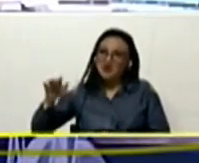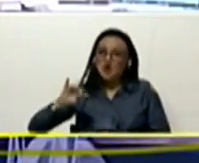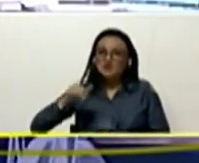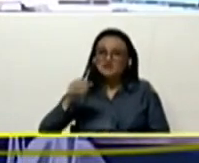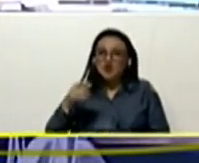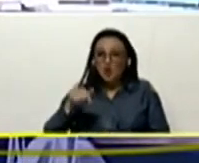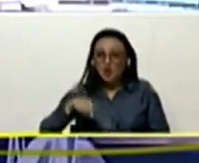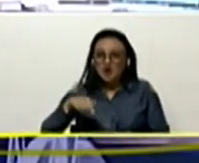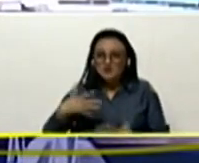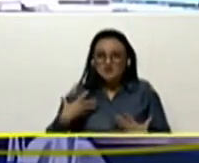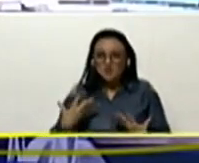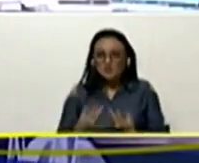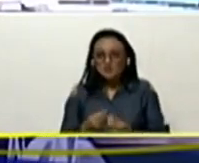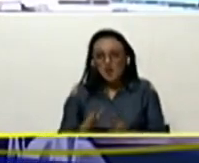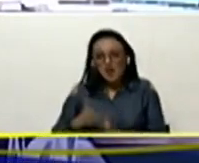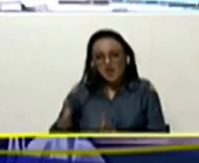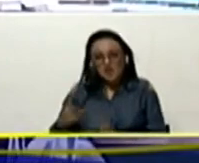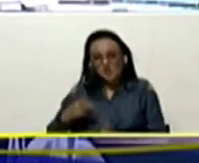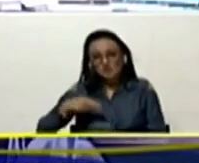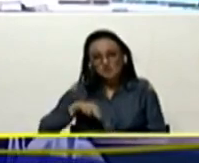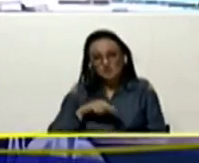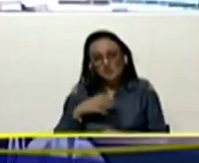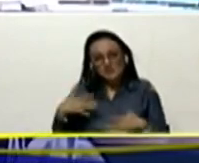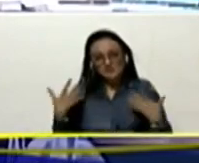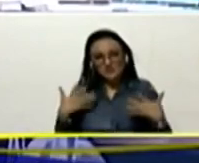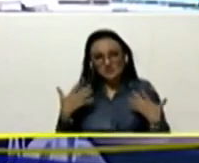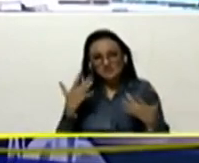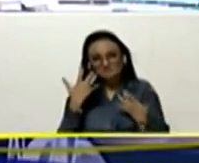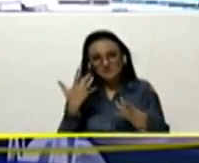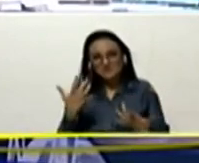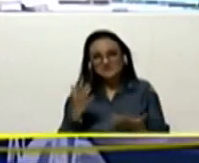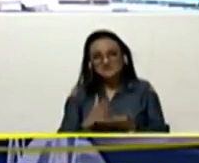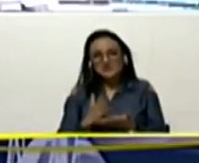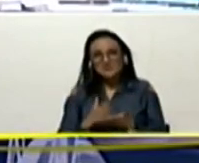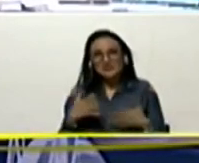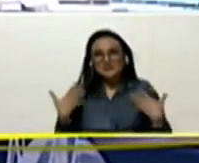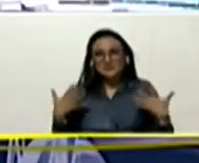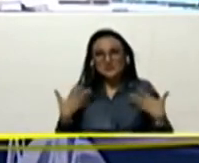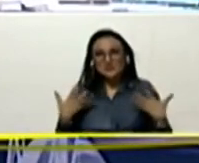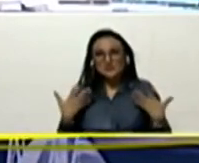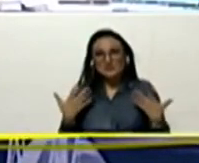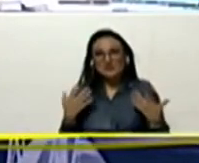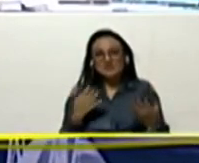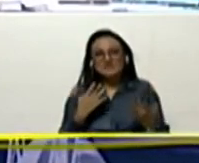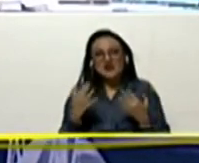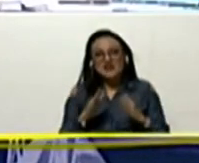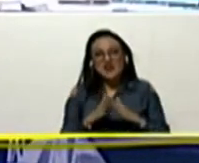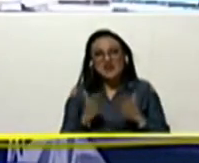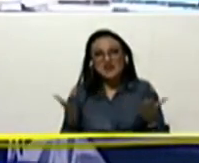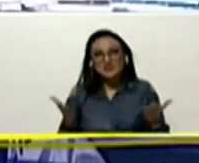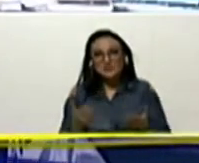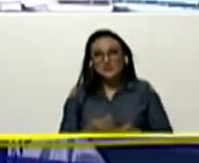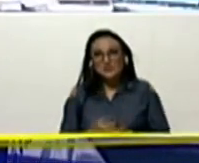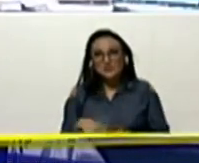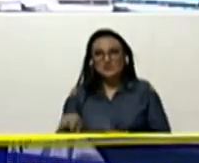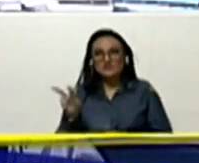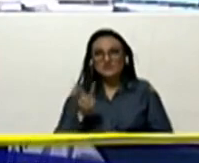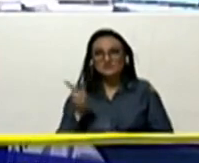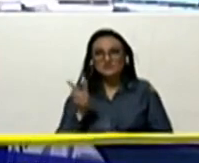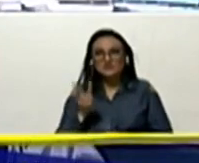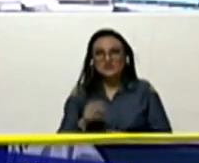hoy aquí sentado con nosotros, disfrutando como siempre disfrutaba de las ferias del libro de